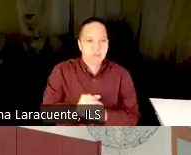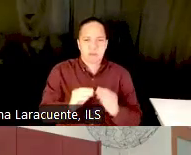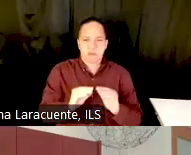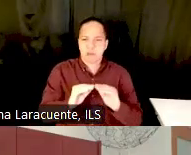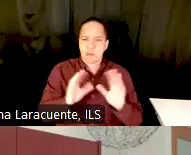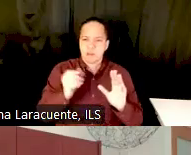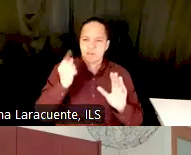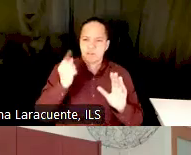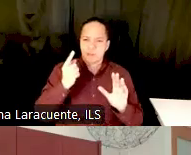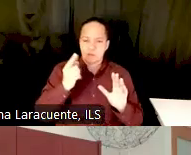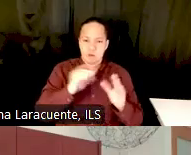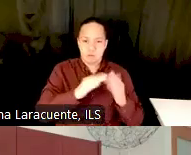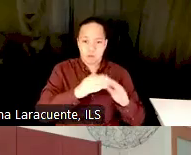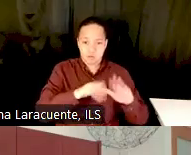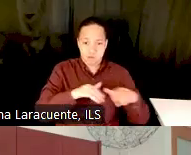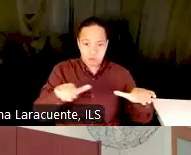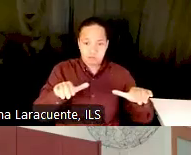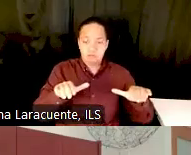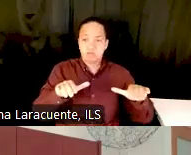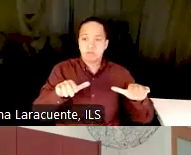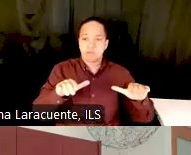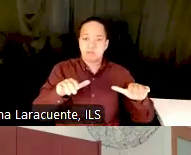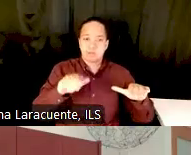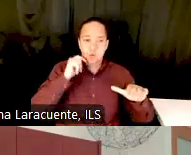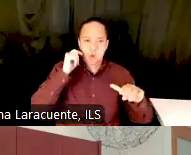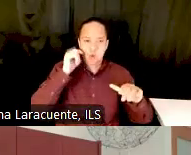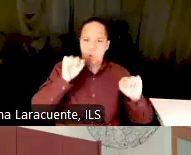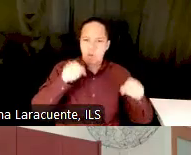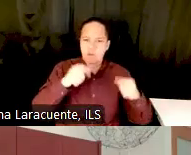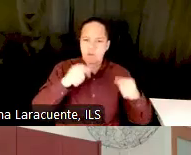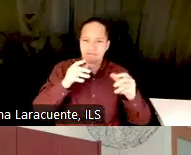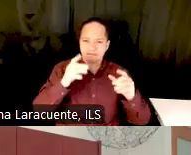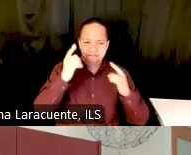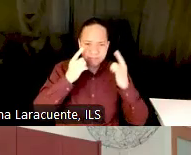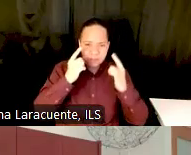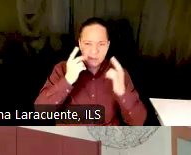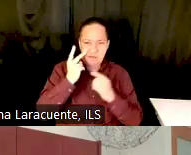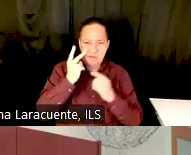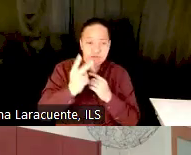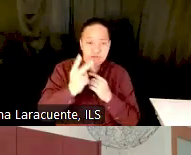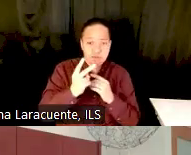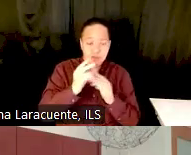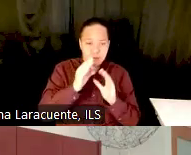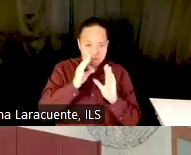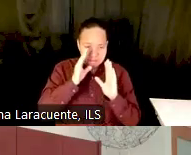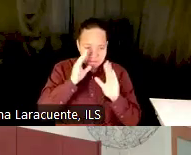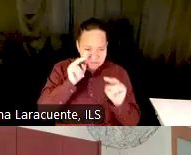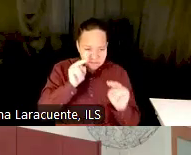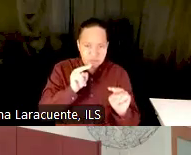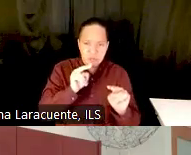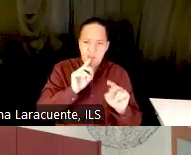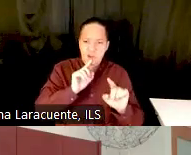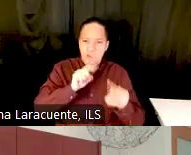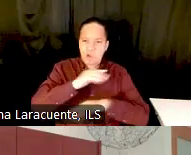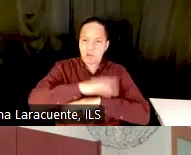población pediátrica poder analizar, ver, observar las respuestas conductuales